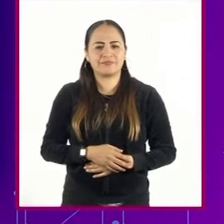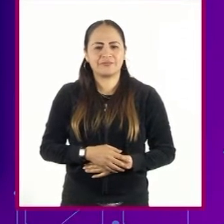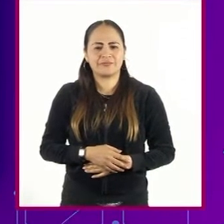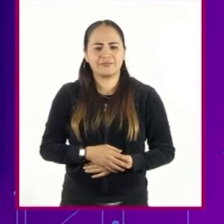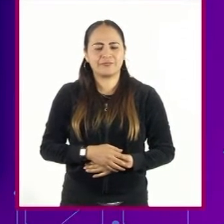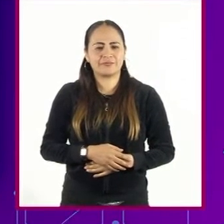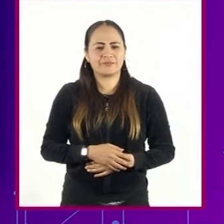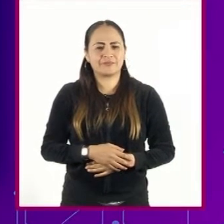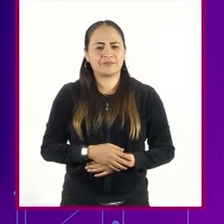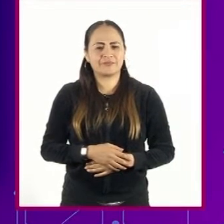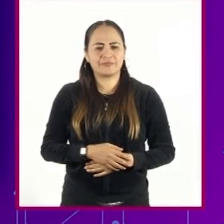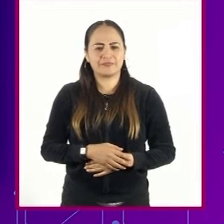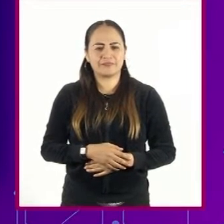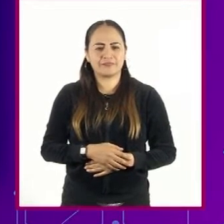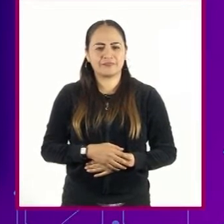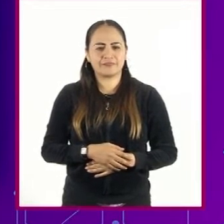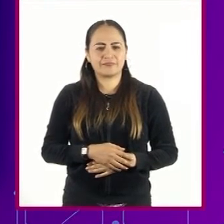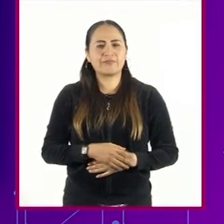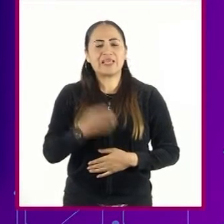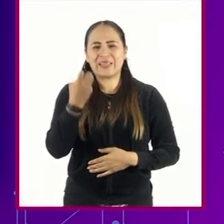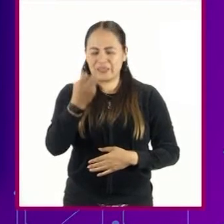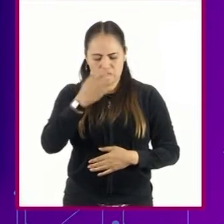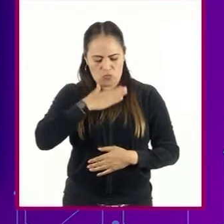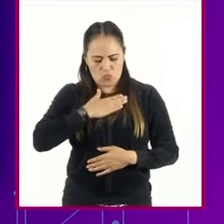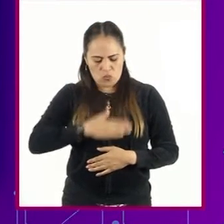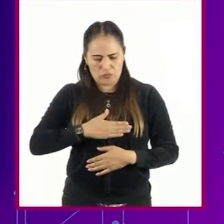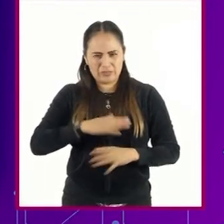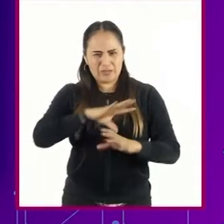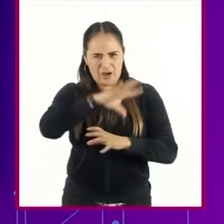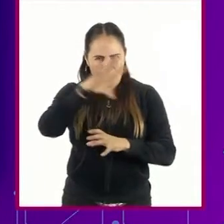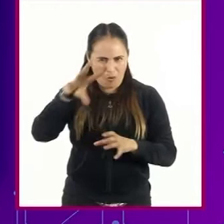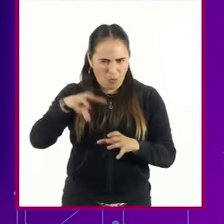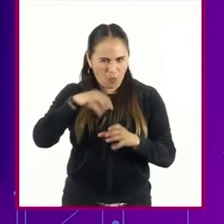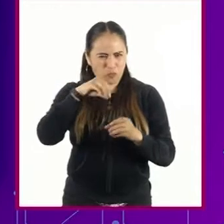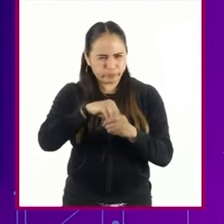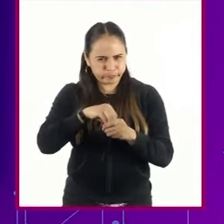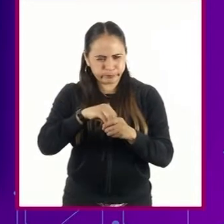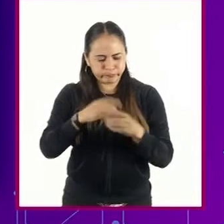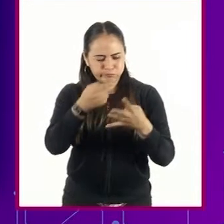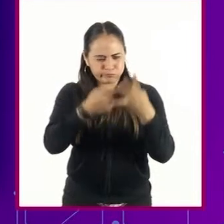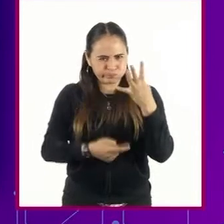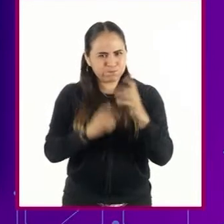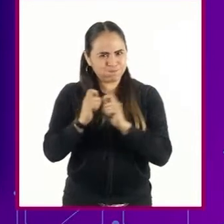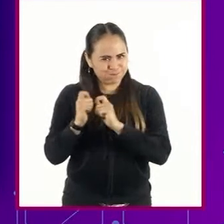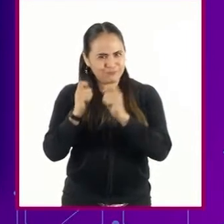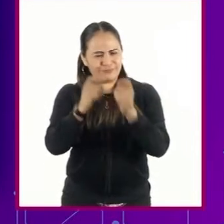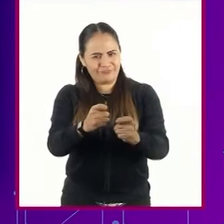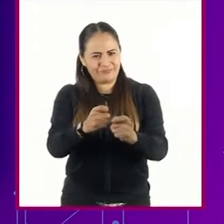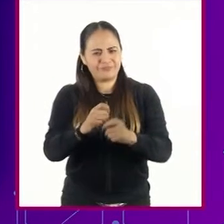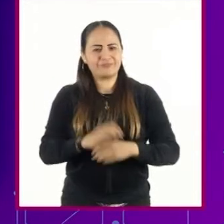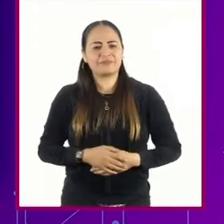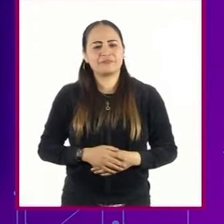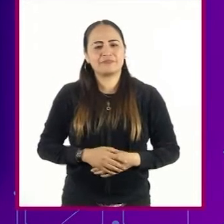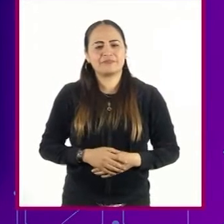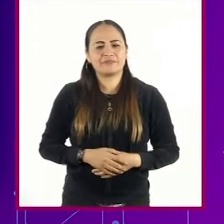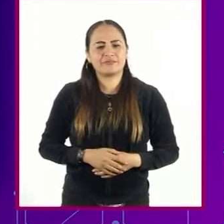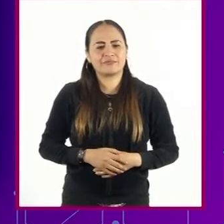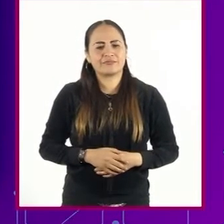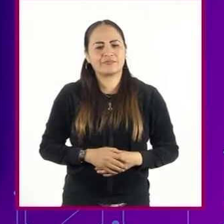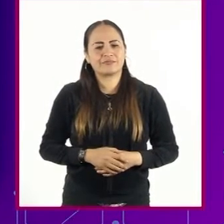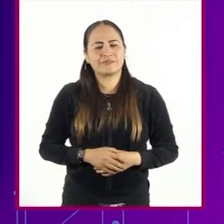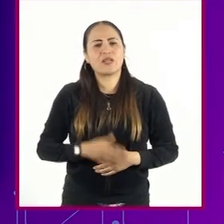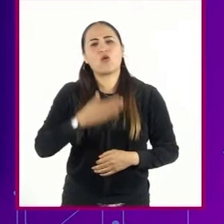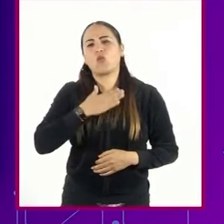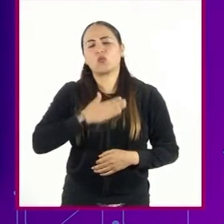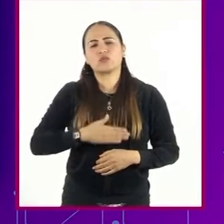digamos, forma parte del concepto de justicia en nuestro país. Es una idea que se acuña bajo el nombre de